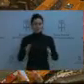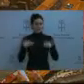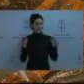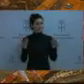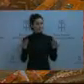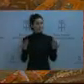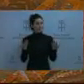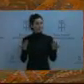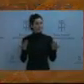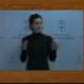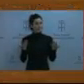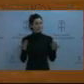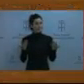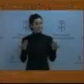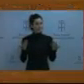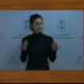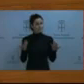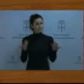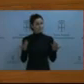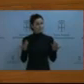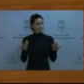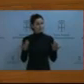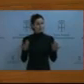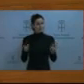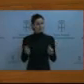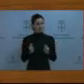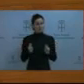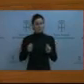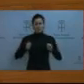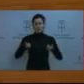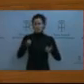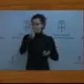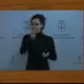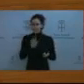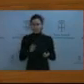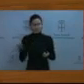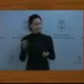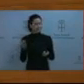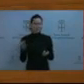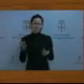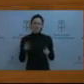con iniciativas como esta, sobre todo porque